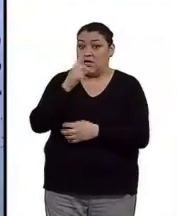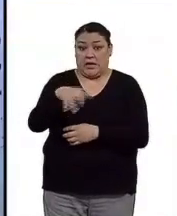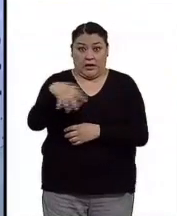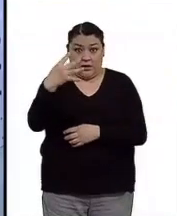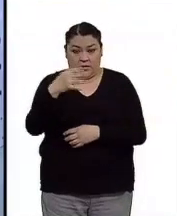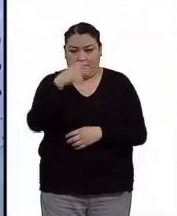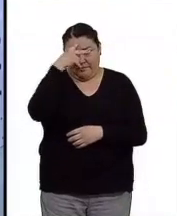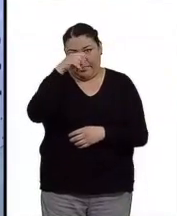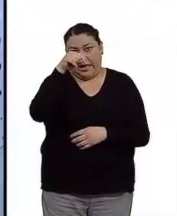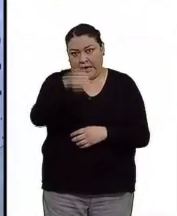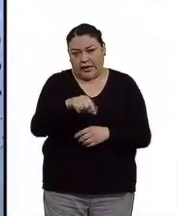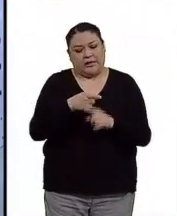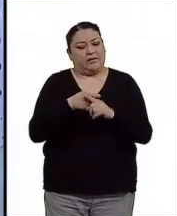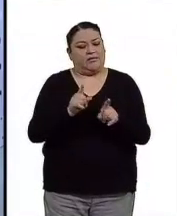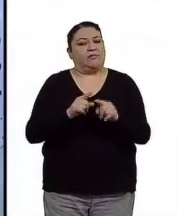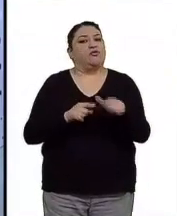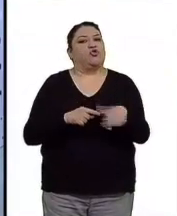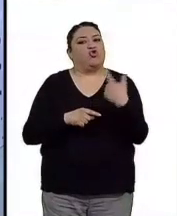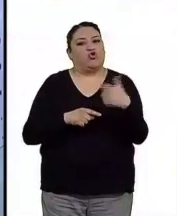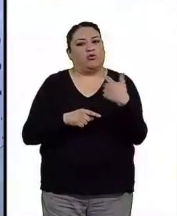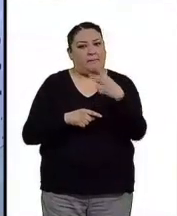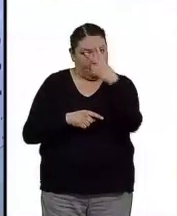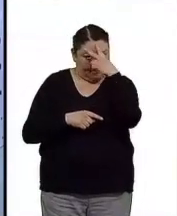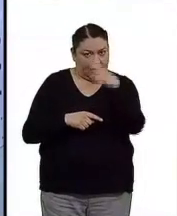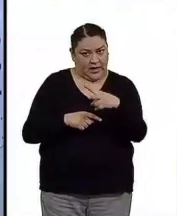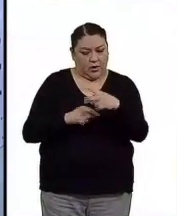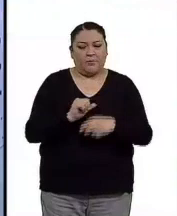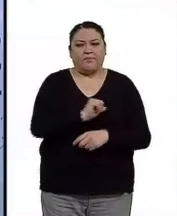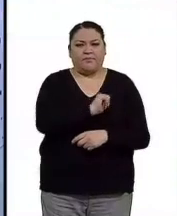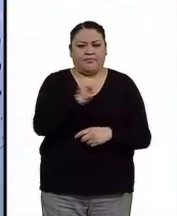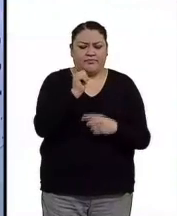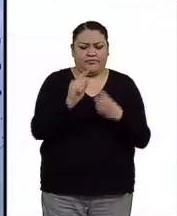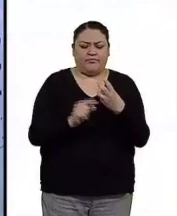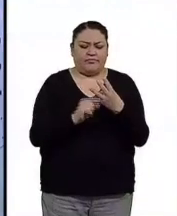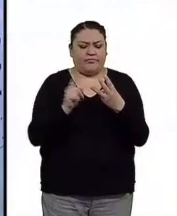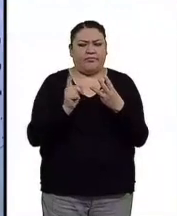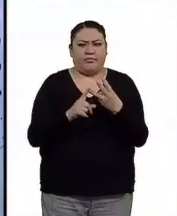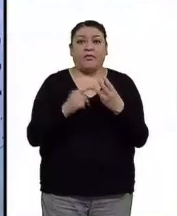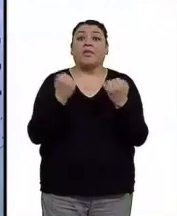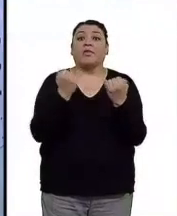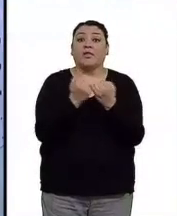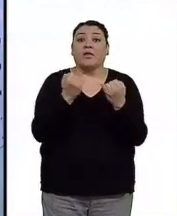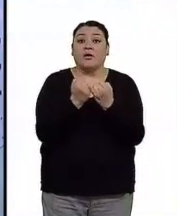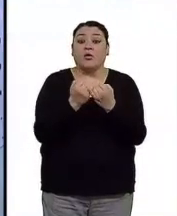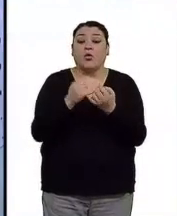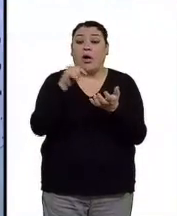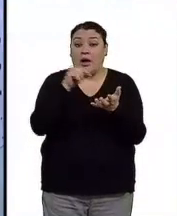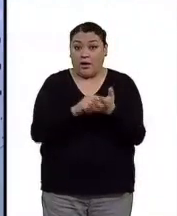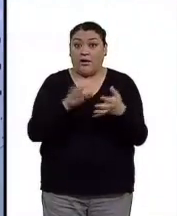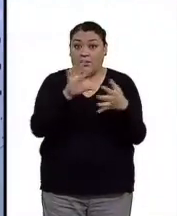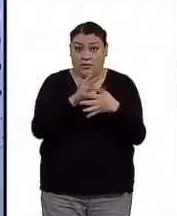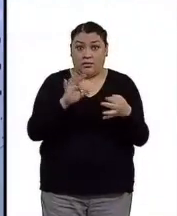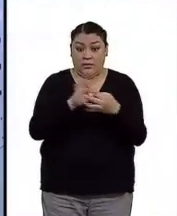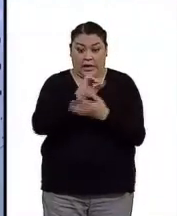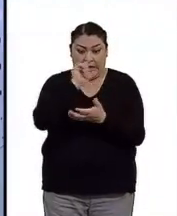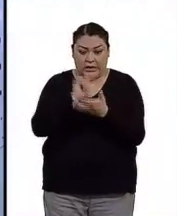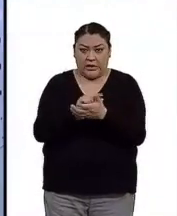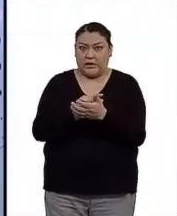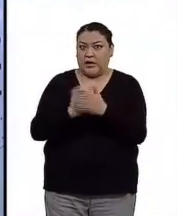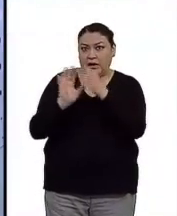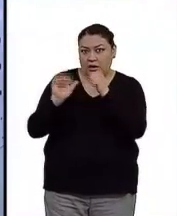que me parece que son nada más 12. Y además están expresamente prohibidos en estos